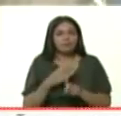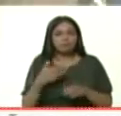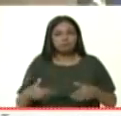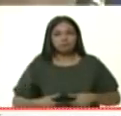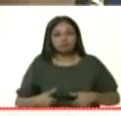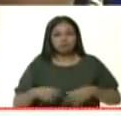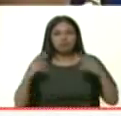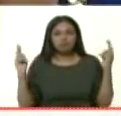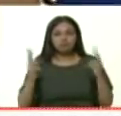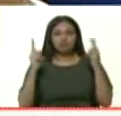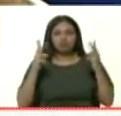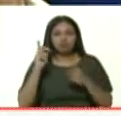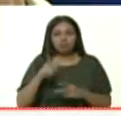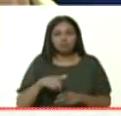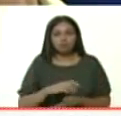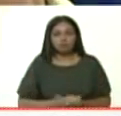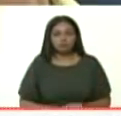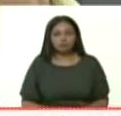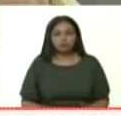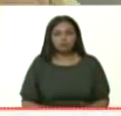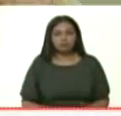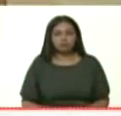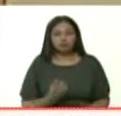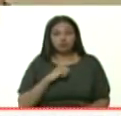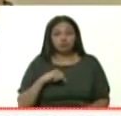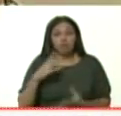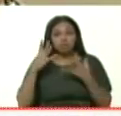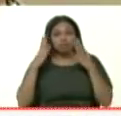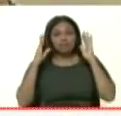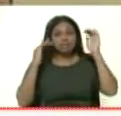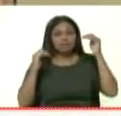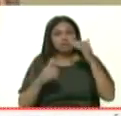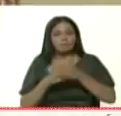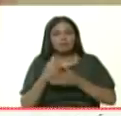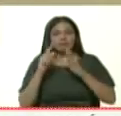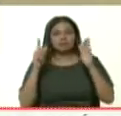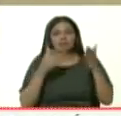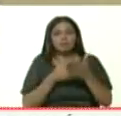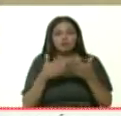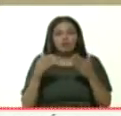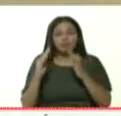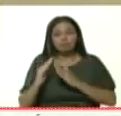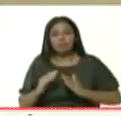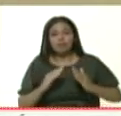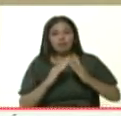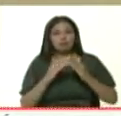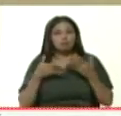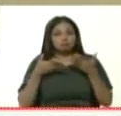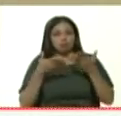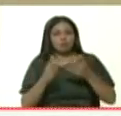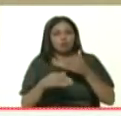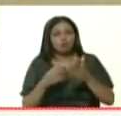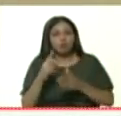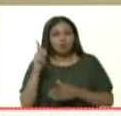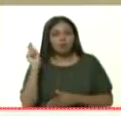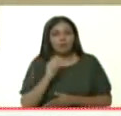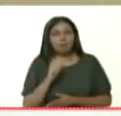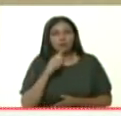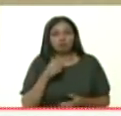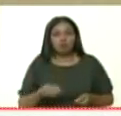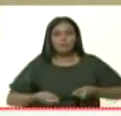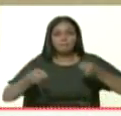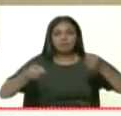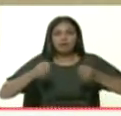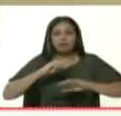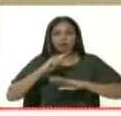resistencia y victoriosa. Nosotros atendemos 6 millones de hogares y les llevamos por lo menos una vez al mes el mercado